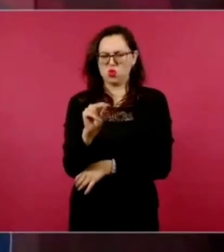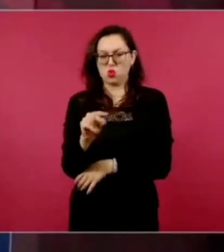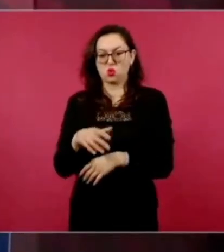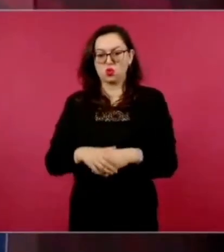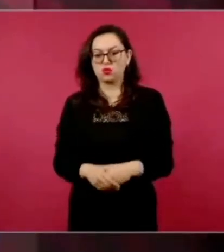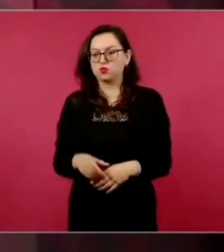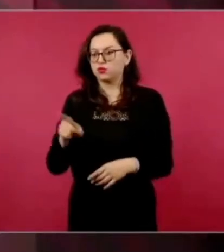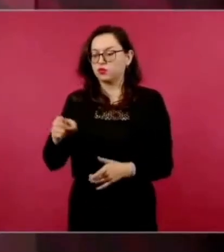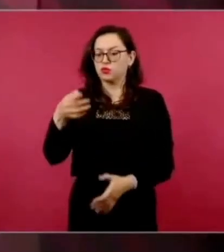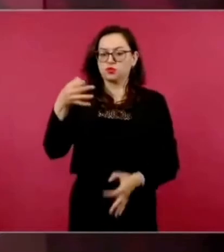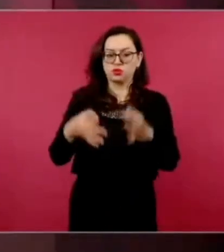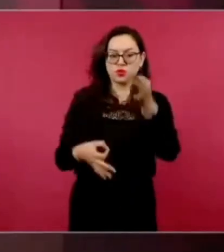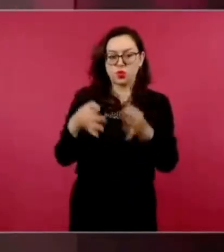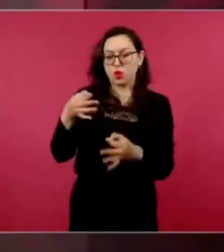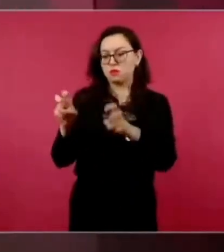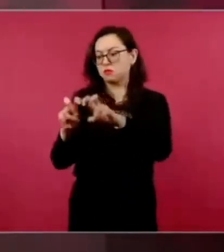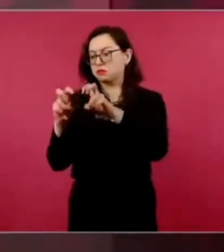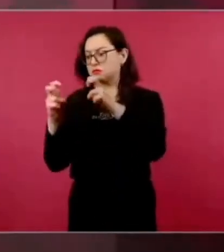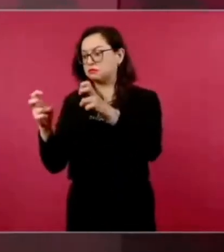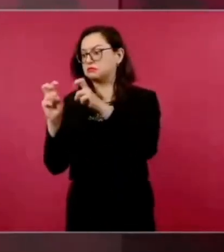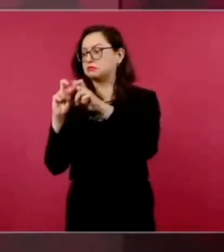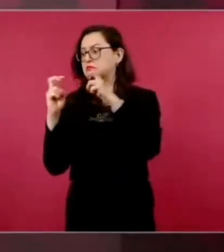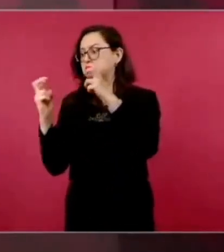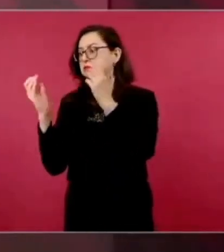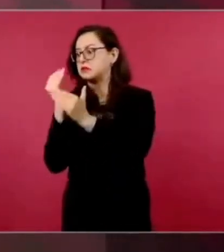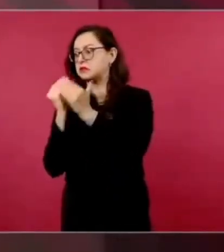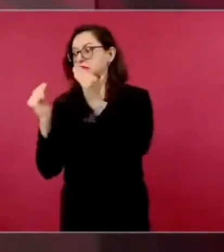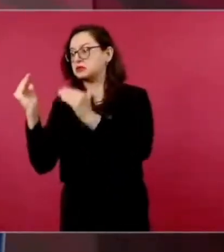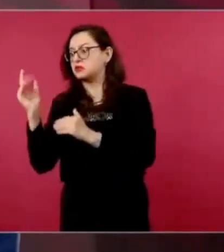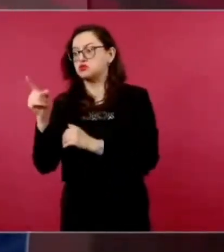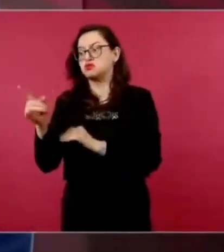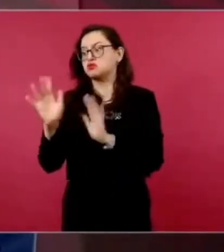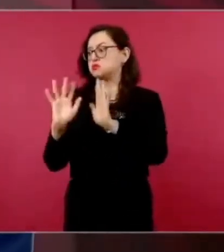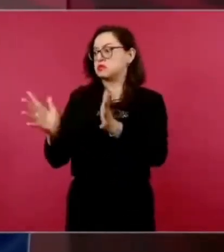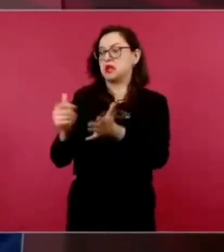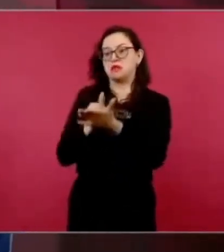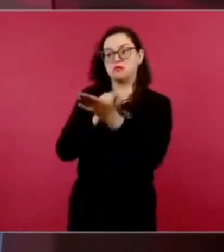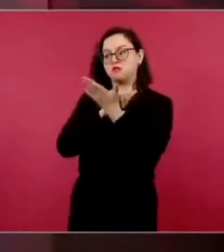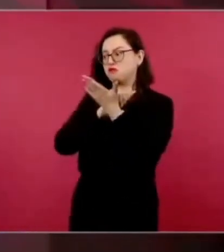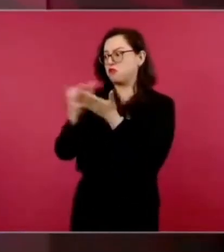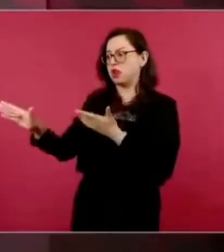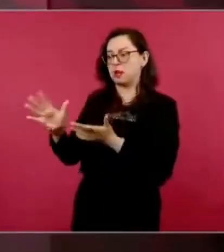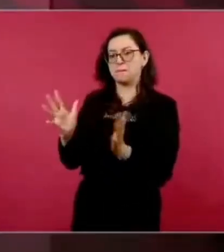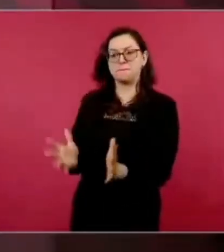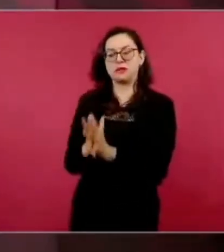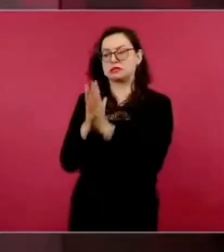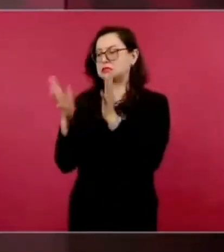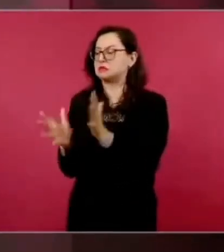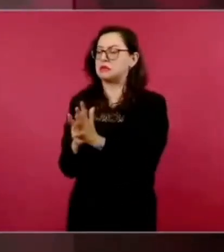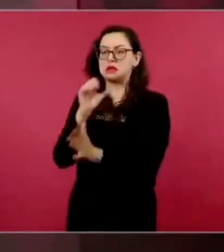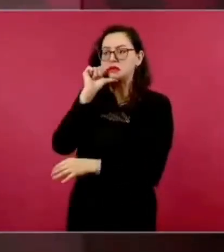magistrado, tú eres ministro, tú no puedes participar. No, que participen.